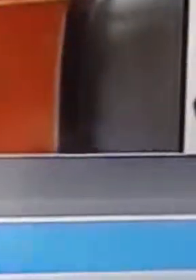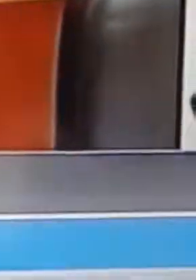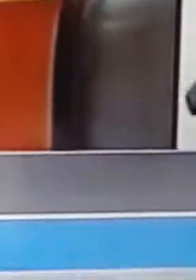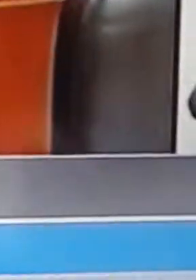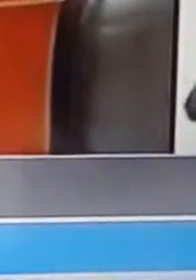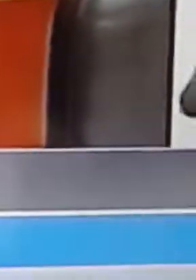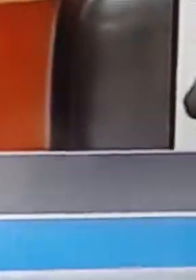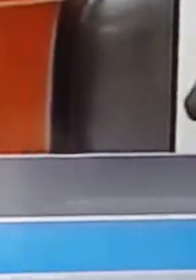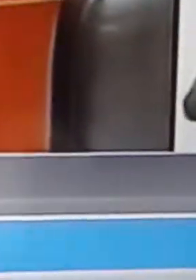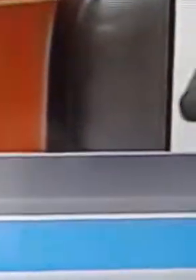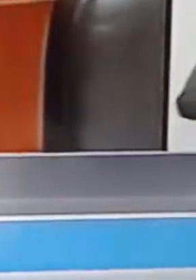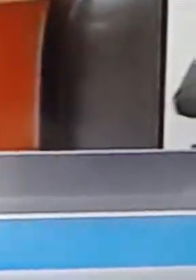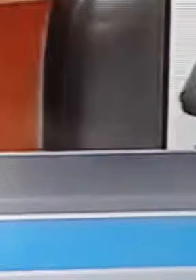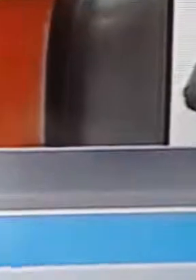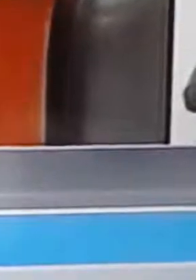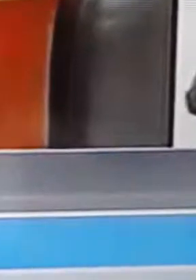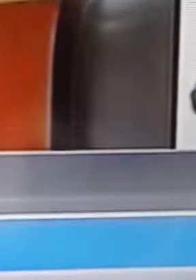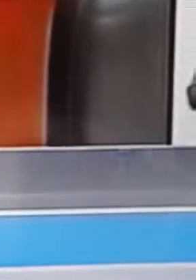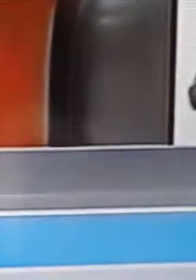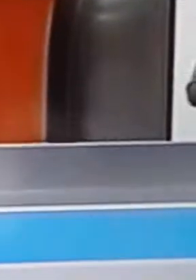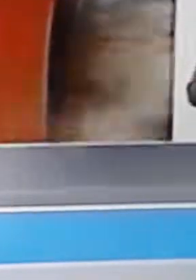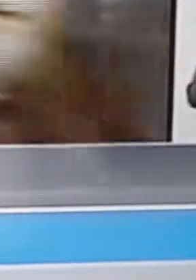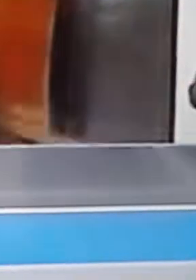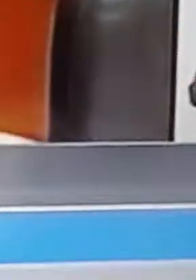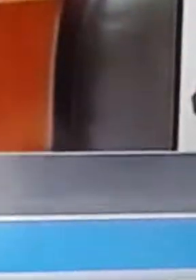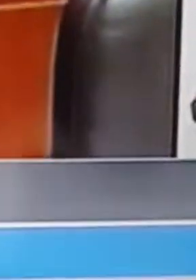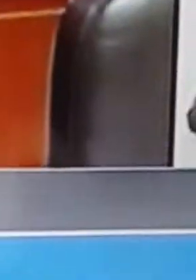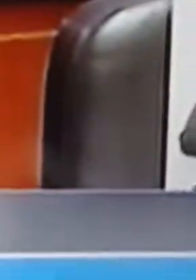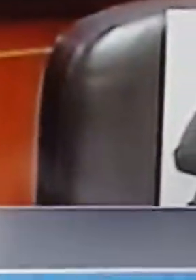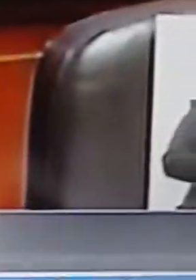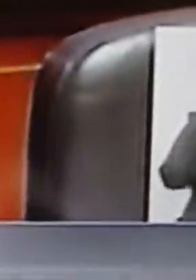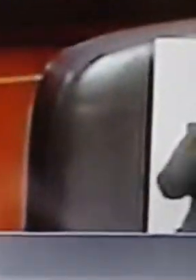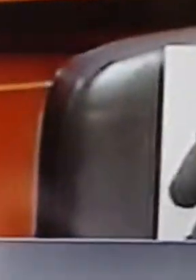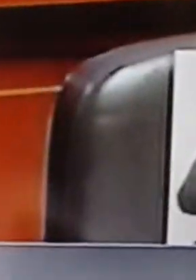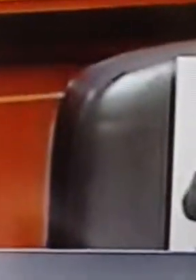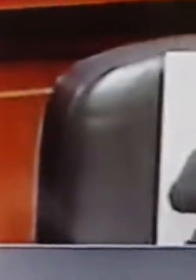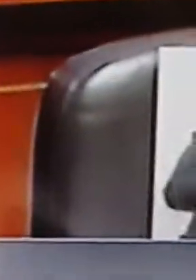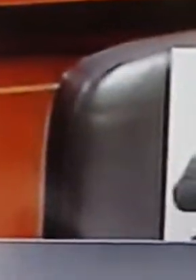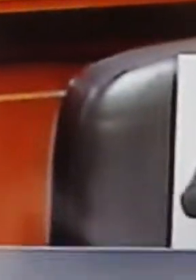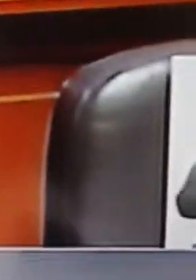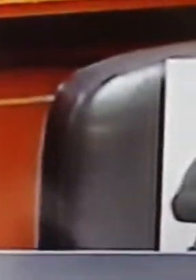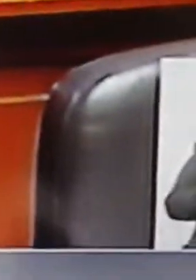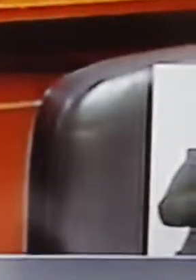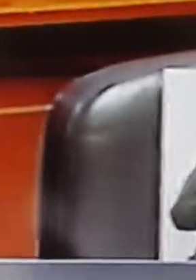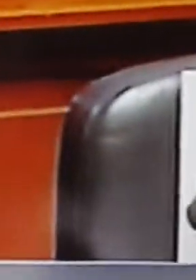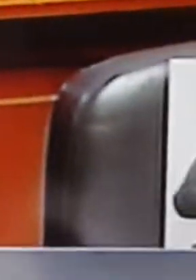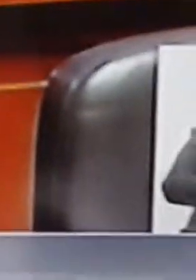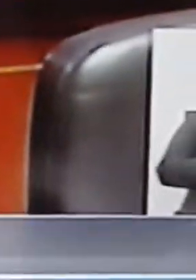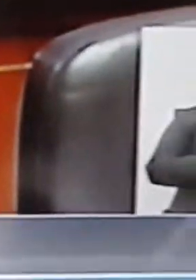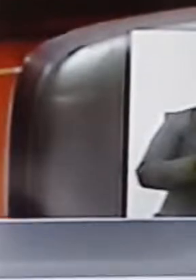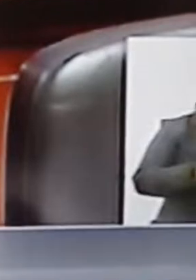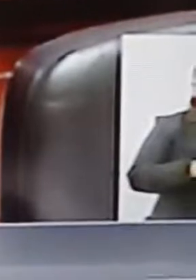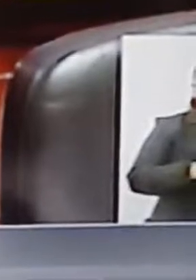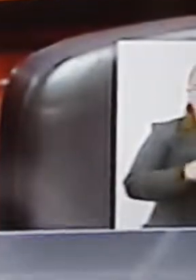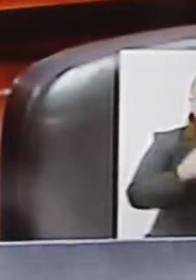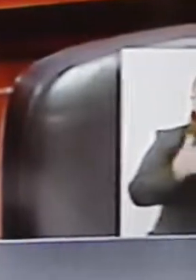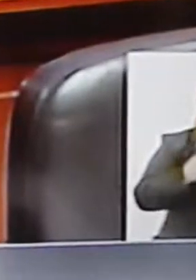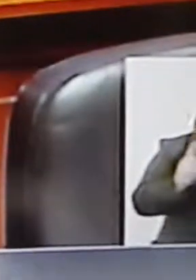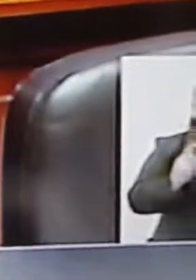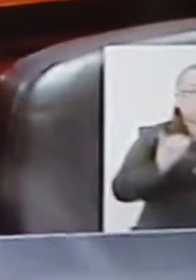los congresistas, pueden darse cuenta ustedes que las regiones que más se van a beneficiar son Arequipa, La